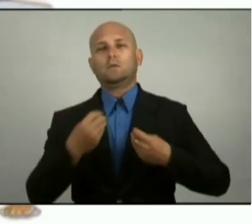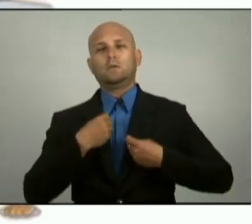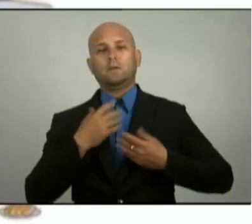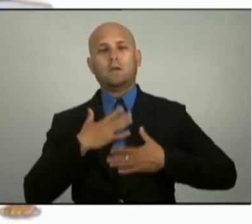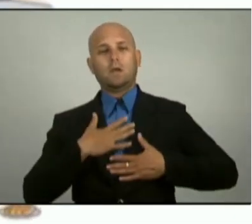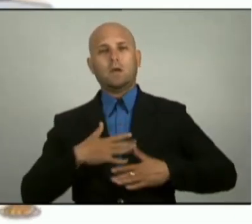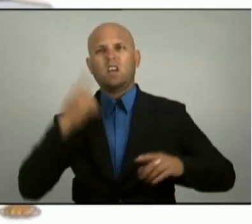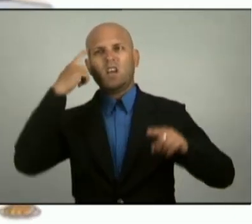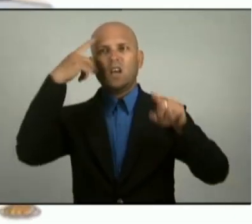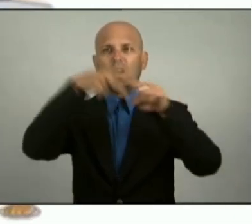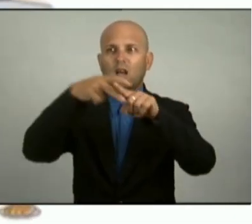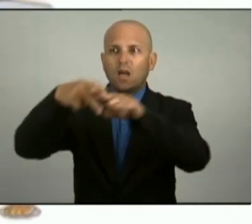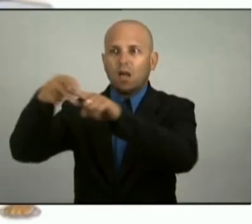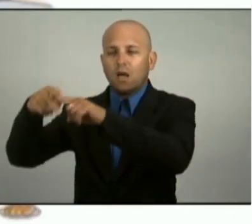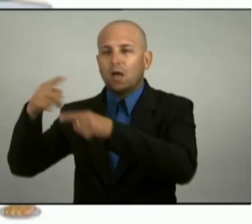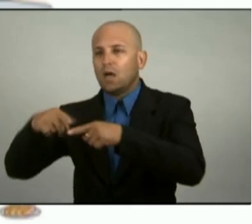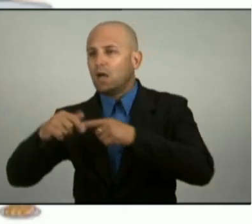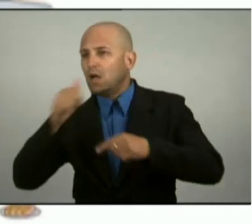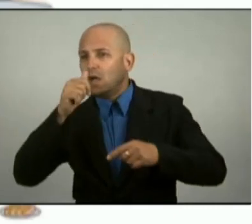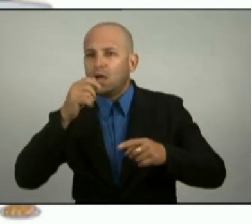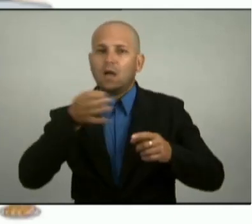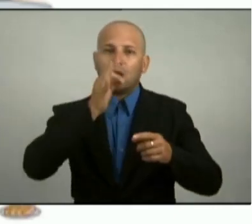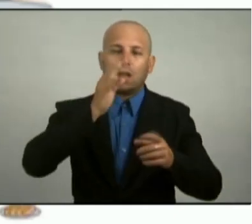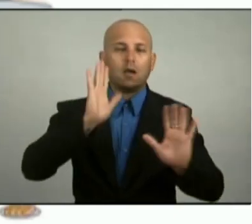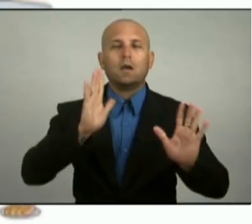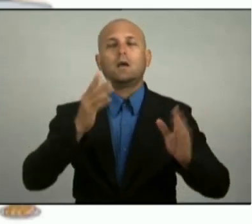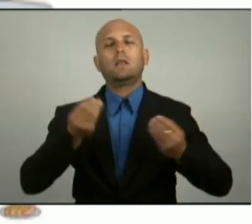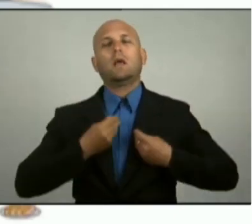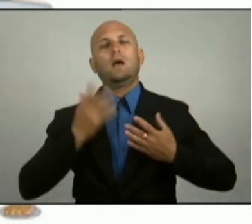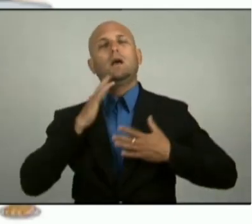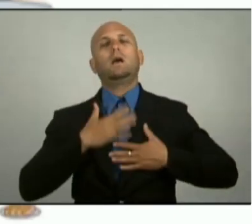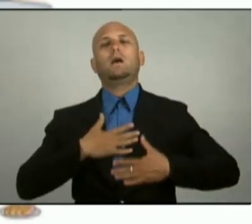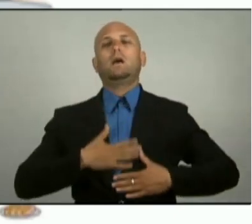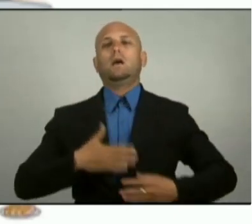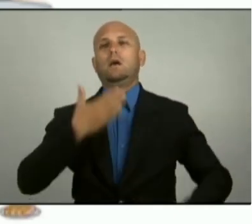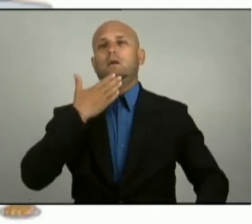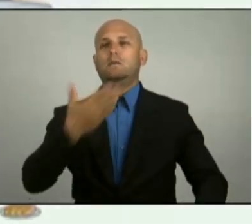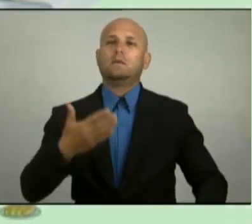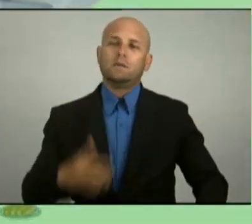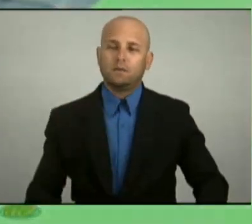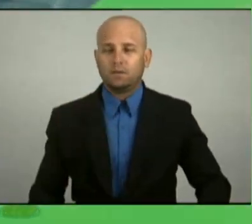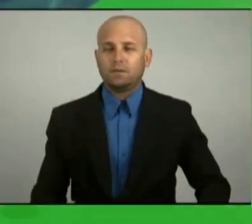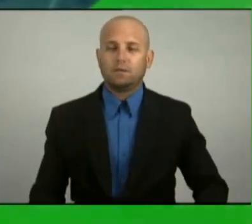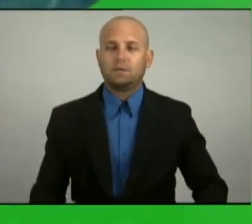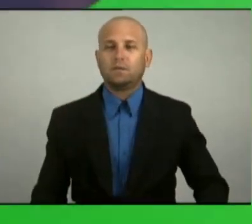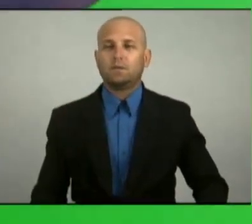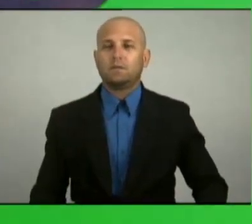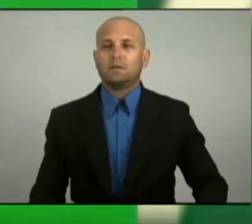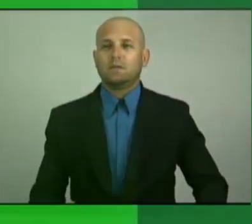lo interrumpen puede ser beneficioso para dormir mejor y mejorar la calidad de vida